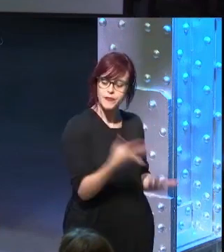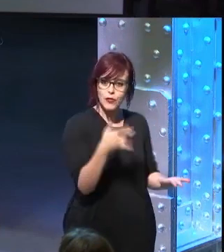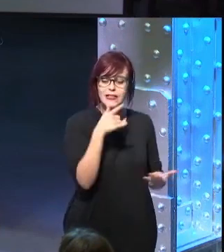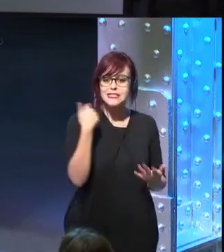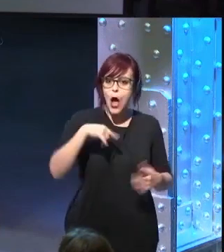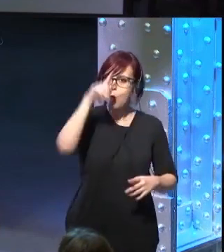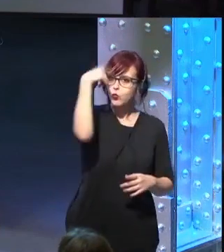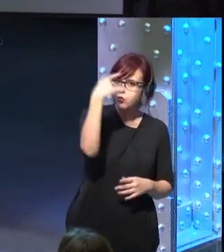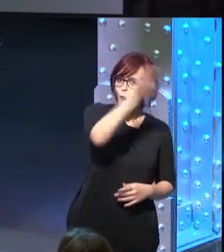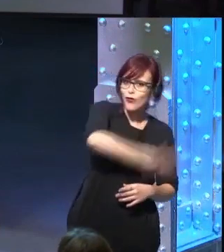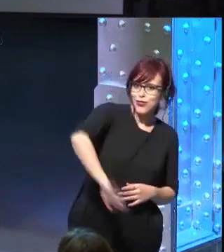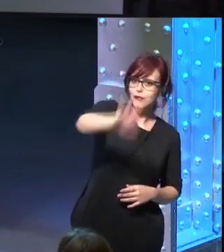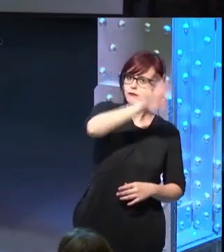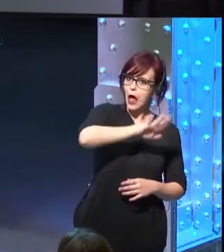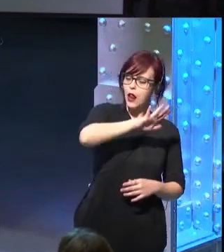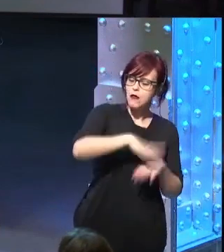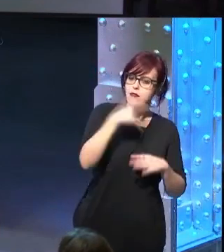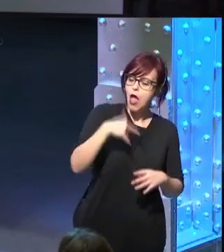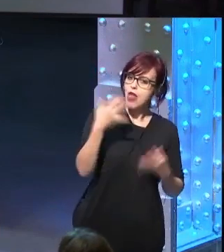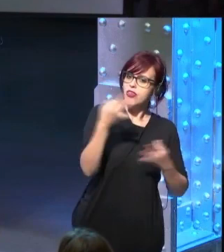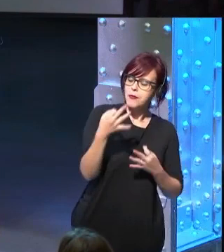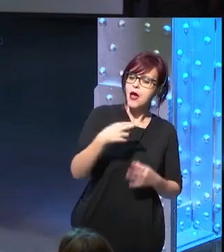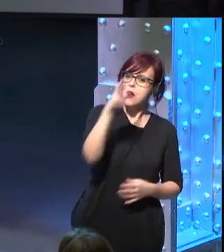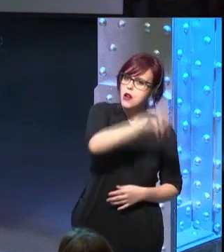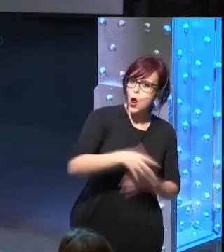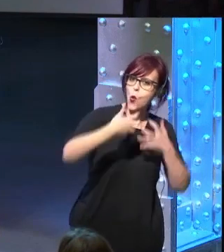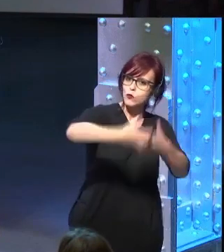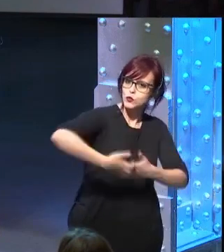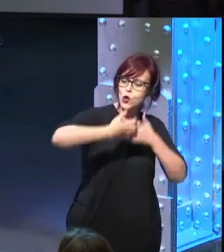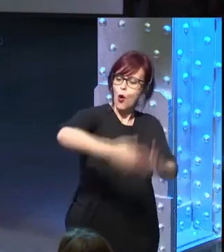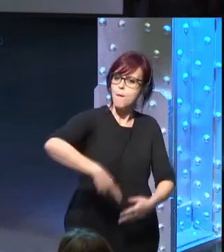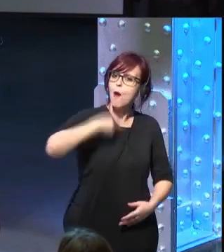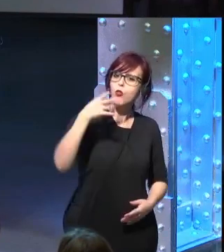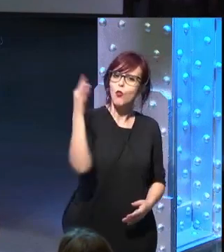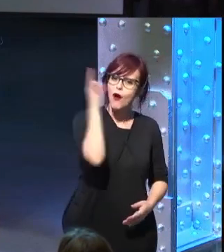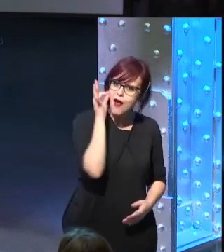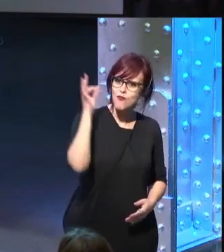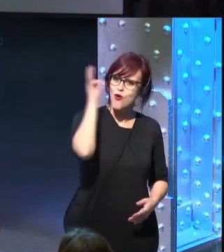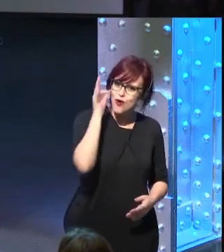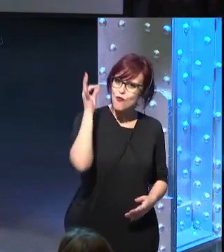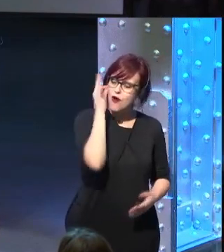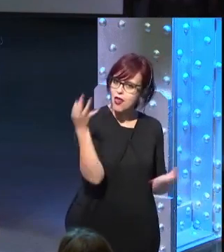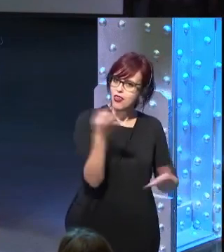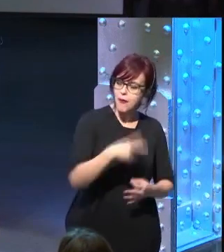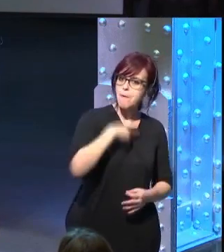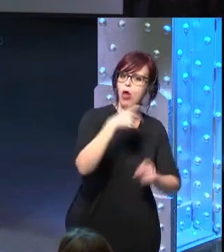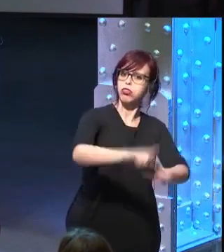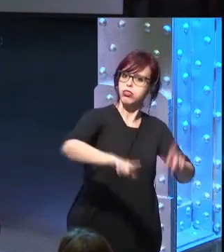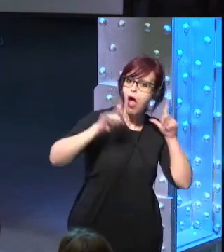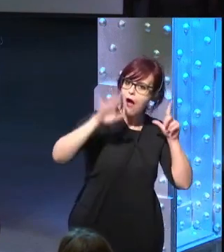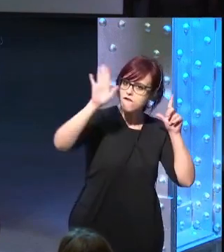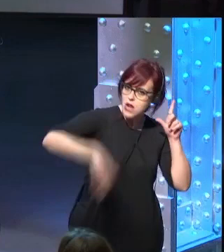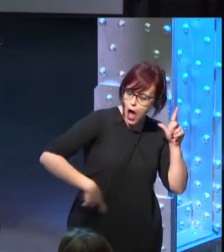reafirmaba la idea de que las mujeres no tenían voz ni poder, nosotros en los últimos 15 años sobre todo hemos